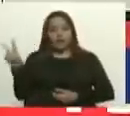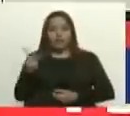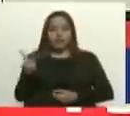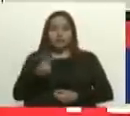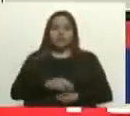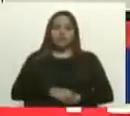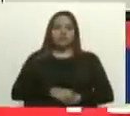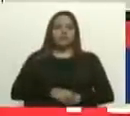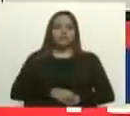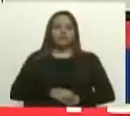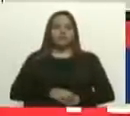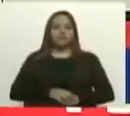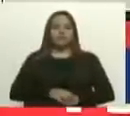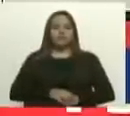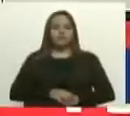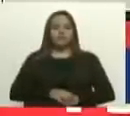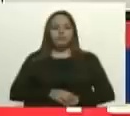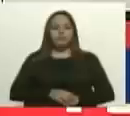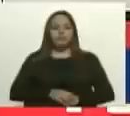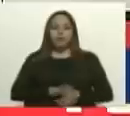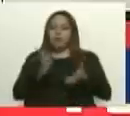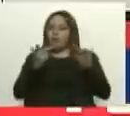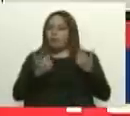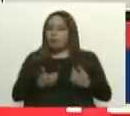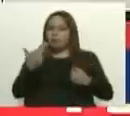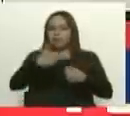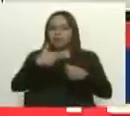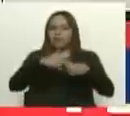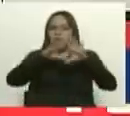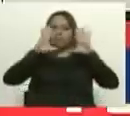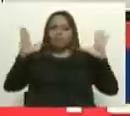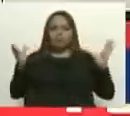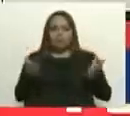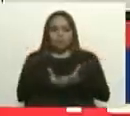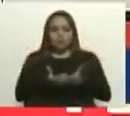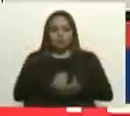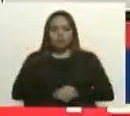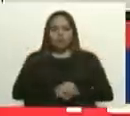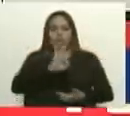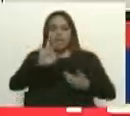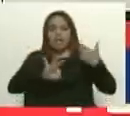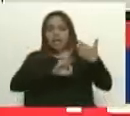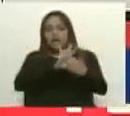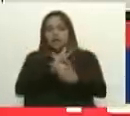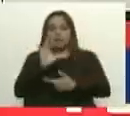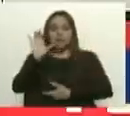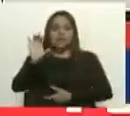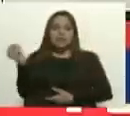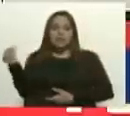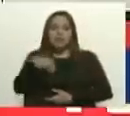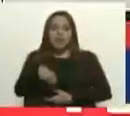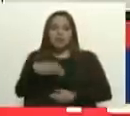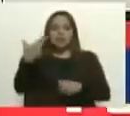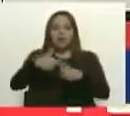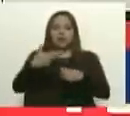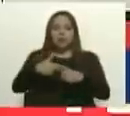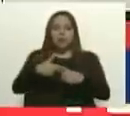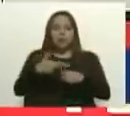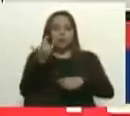Venezuela? ¿Cuánto del petróleo del mundo? Las tres principales reservas de petróleo del